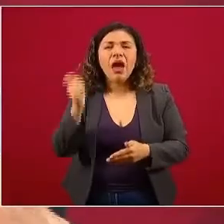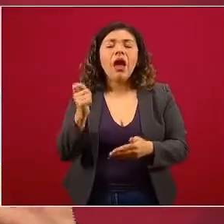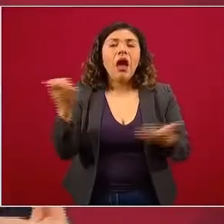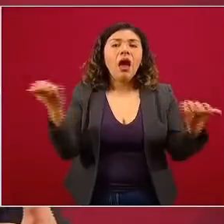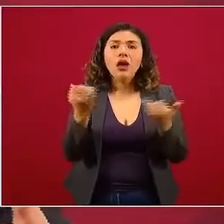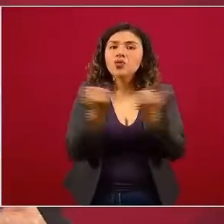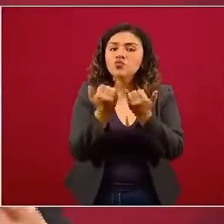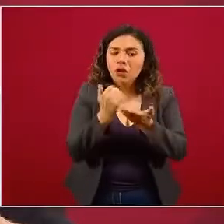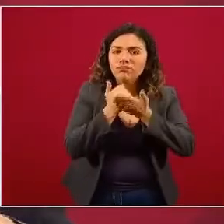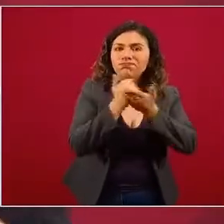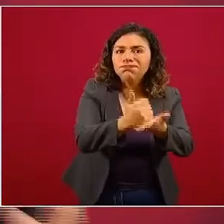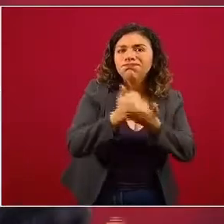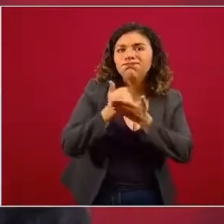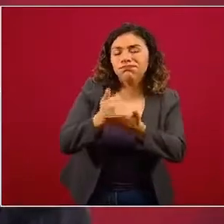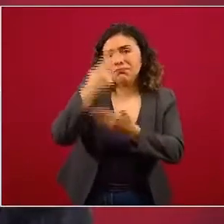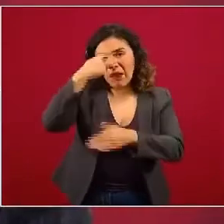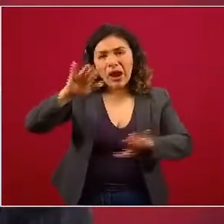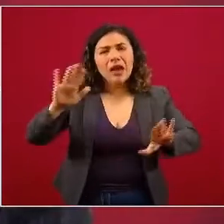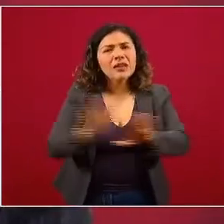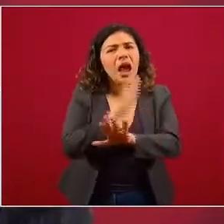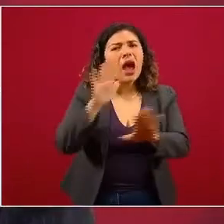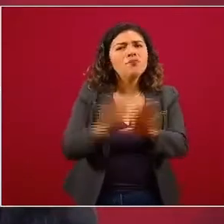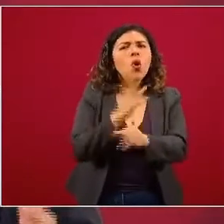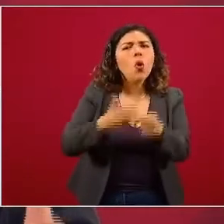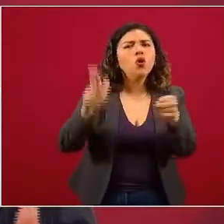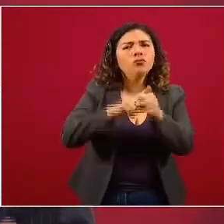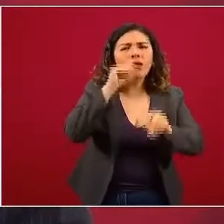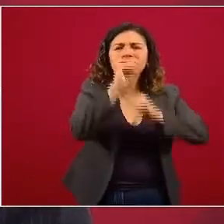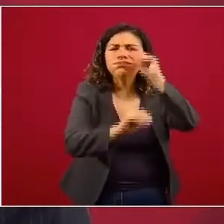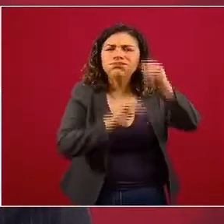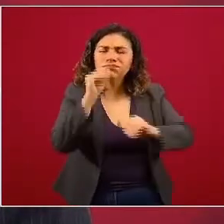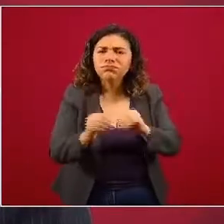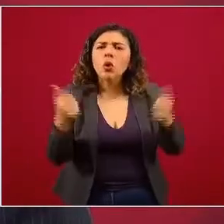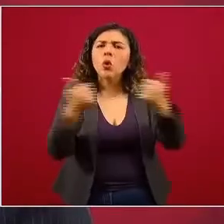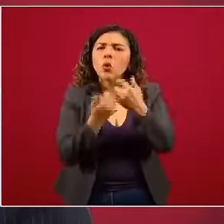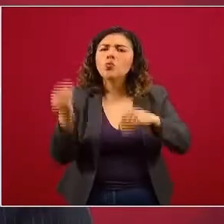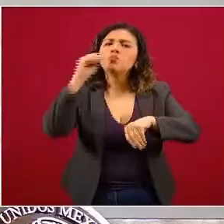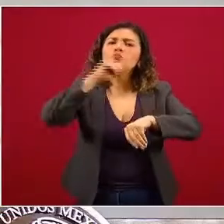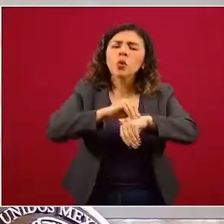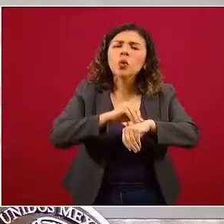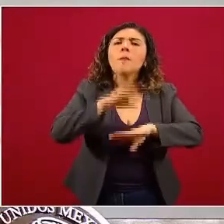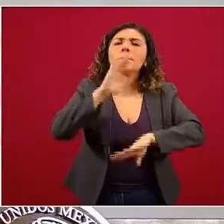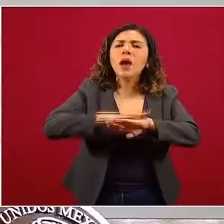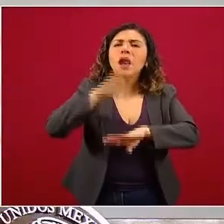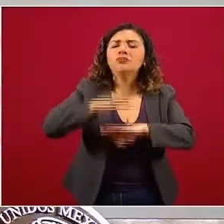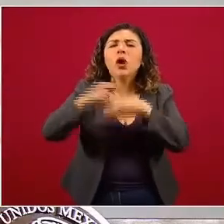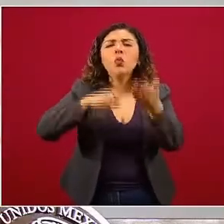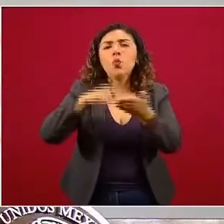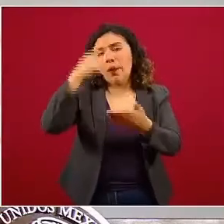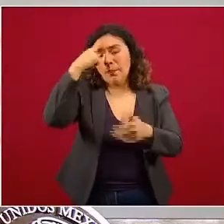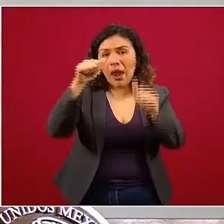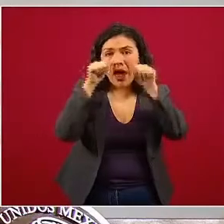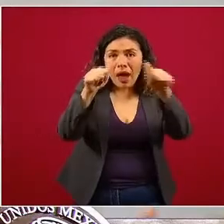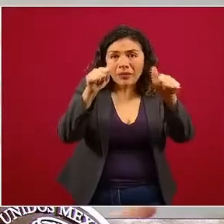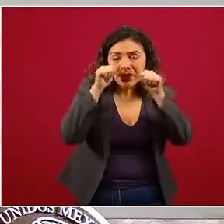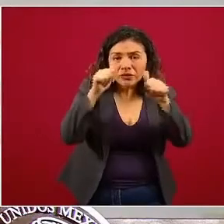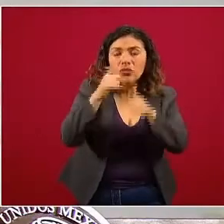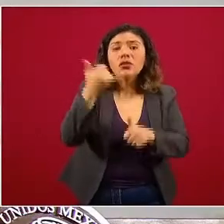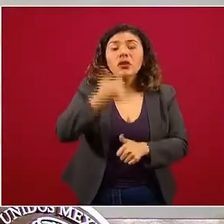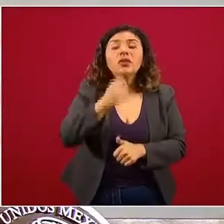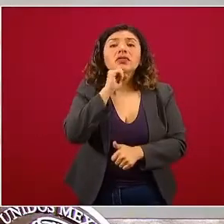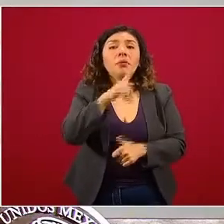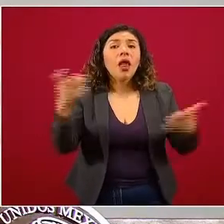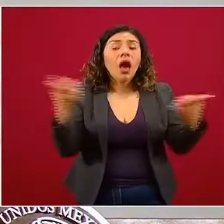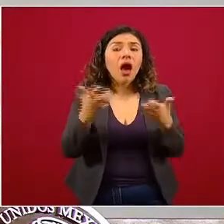que han ayudado a la reconversión hospitalaria, han dispuesto unidades de atención y han